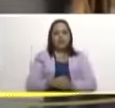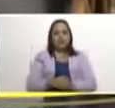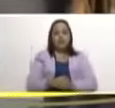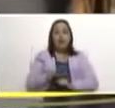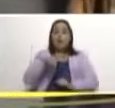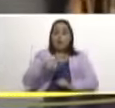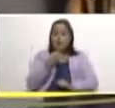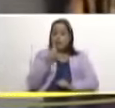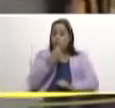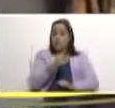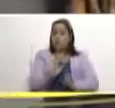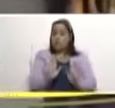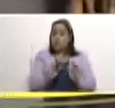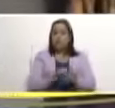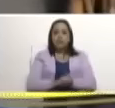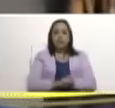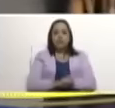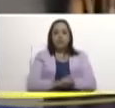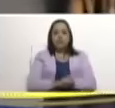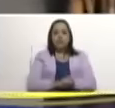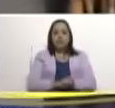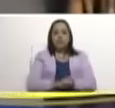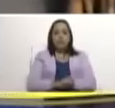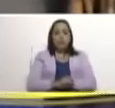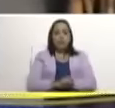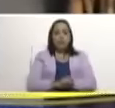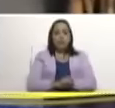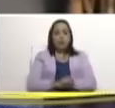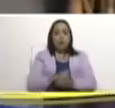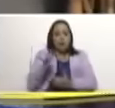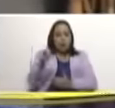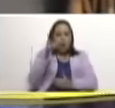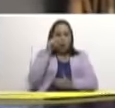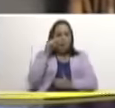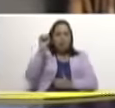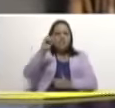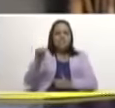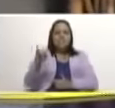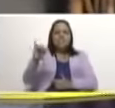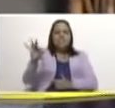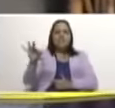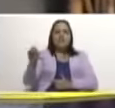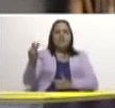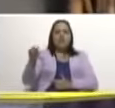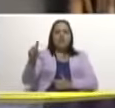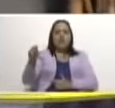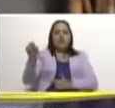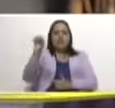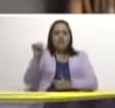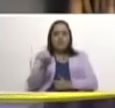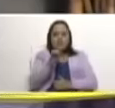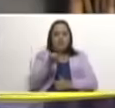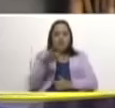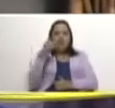Pudiéramos decir que cuando le tocó actuar teniendo un cargo oficial dado por uno de los gobiernos de